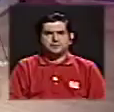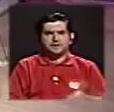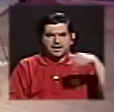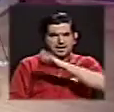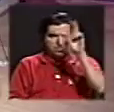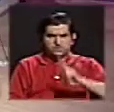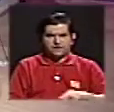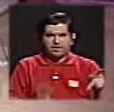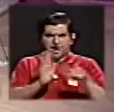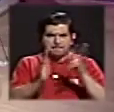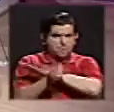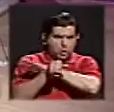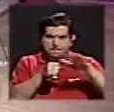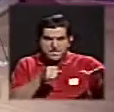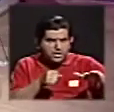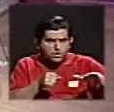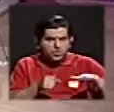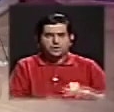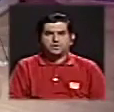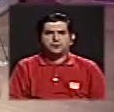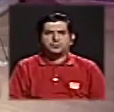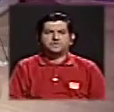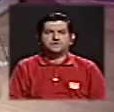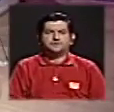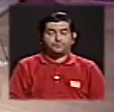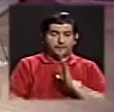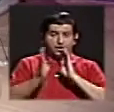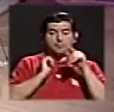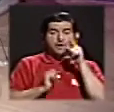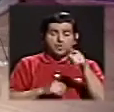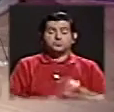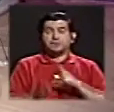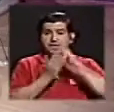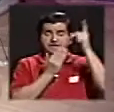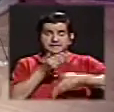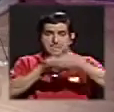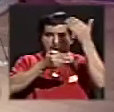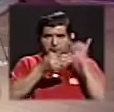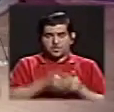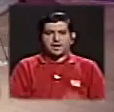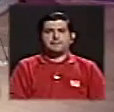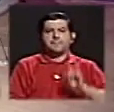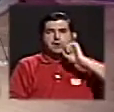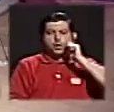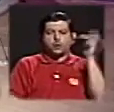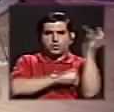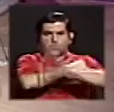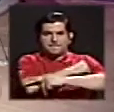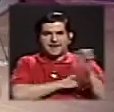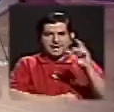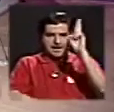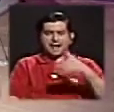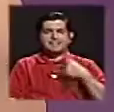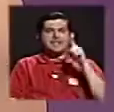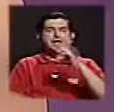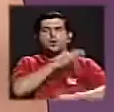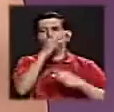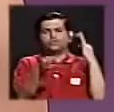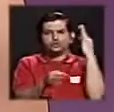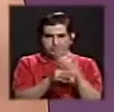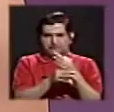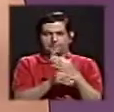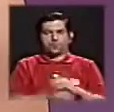prohibido? Bueno, como hablaban ustedes en el programa pasado, el Código Penal de Costa Rica tiene un tipo